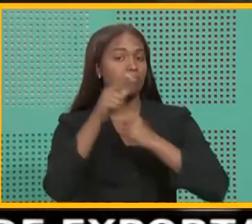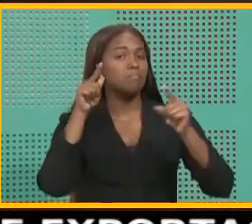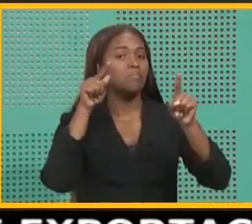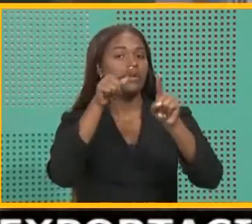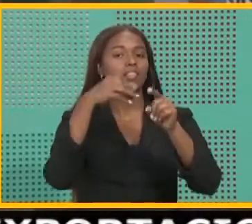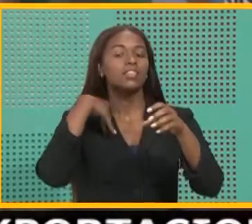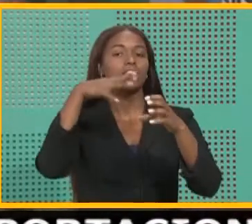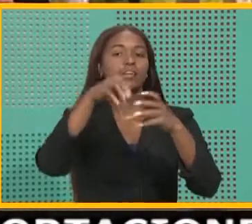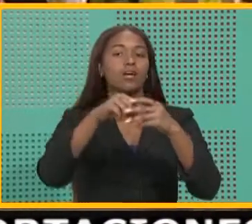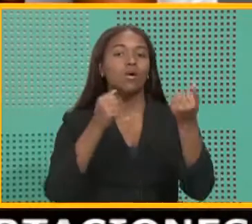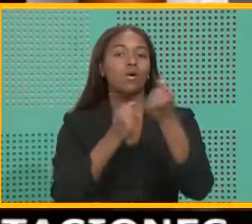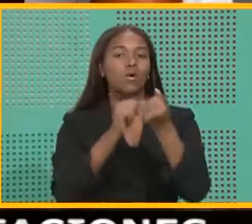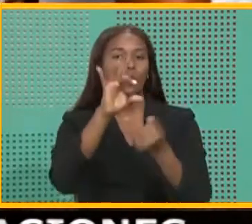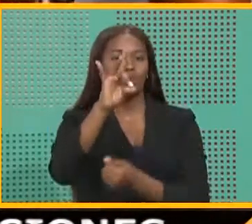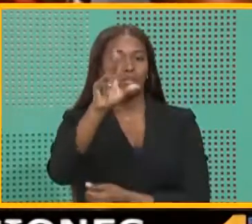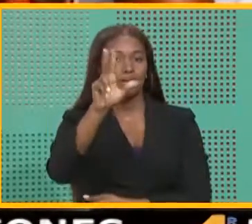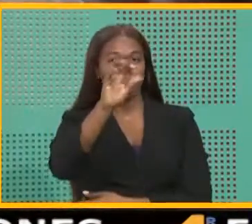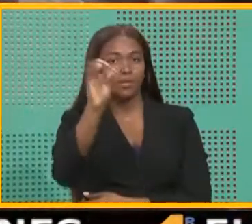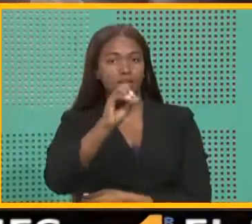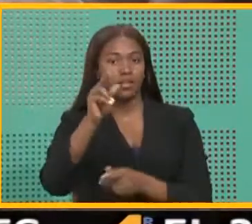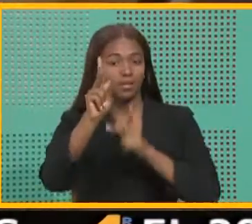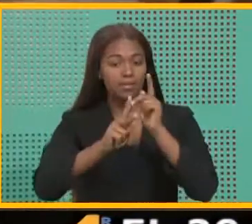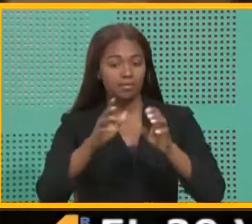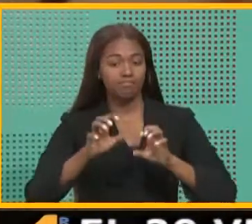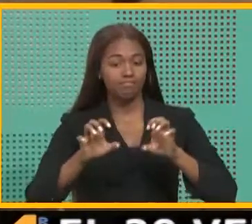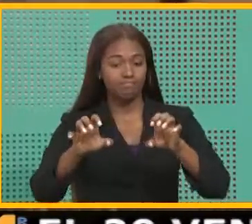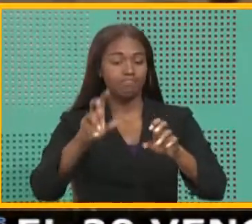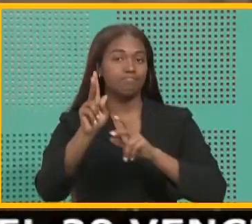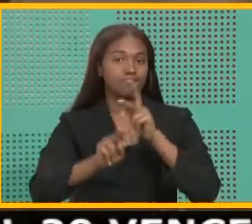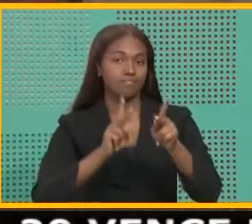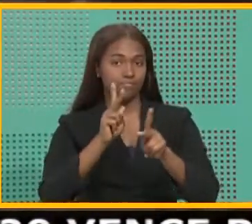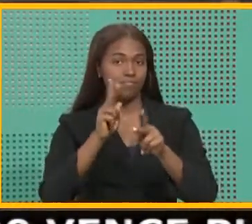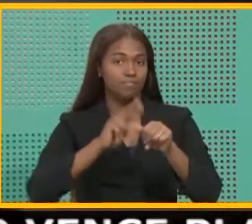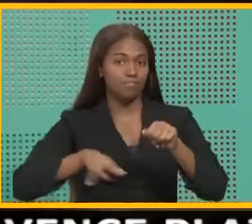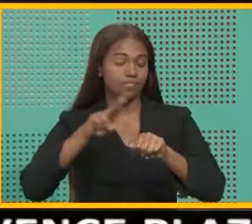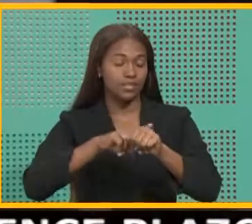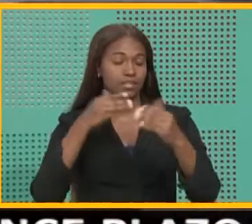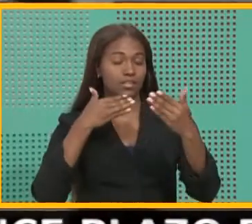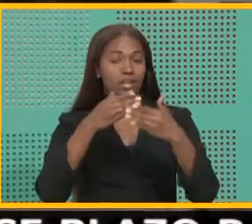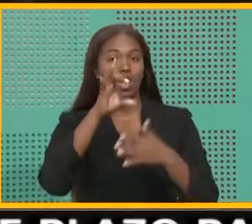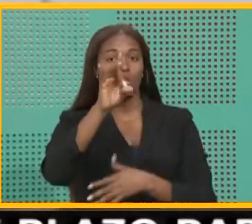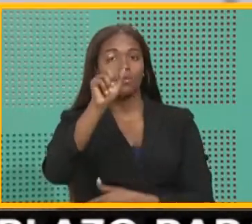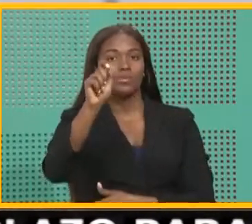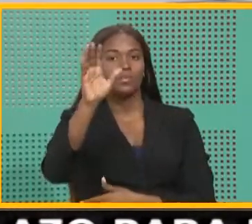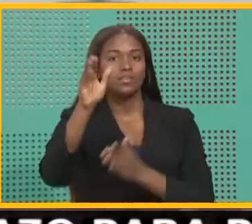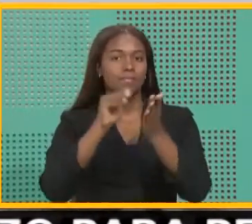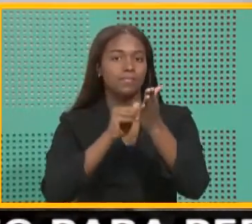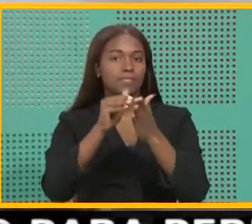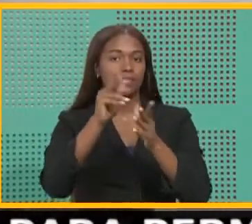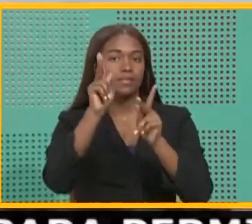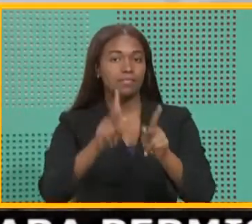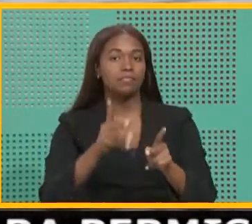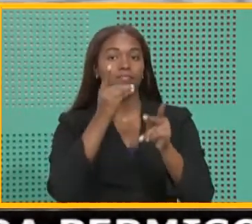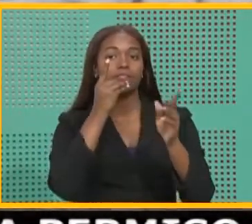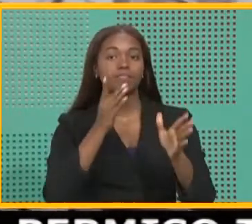una cobertura del 83% de la población nacional, cerca de 8.5 millones de